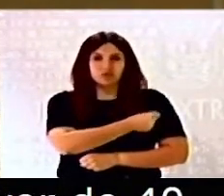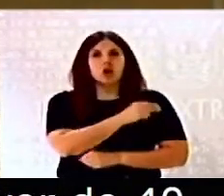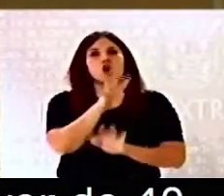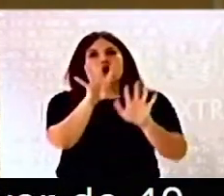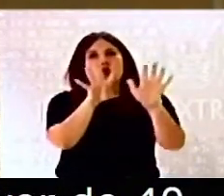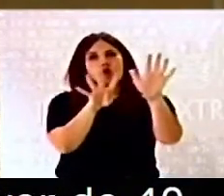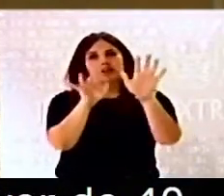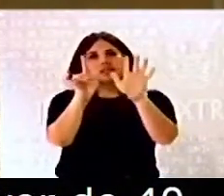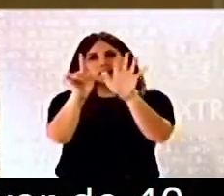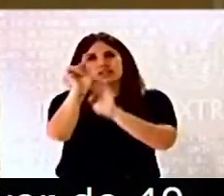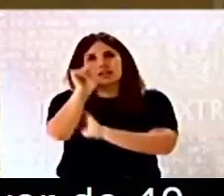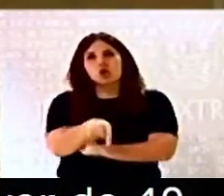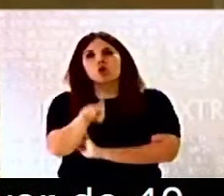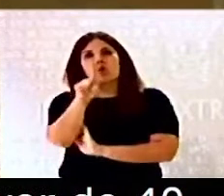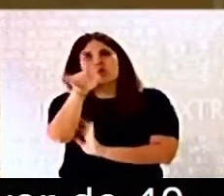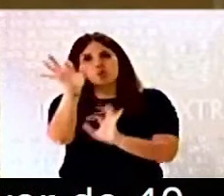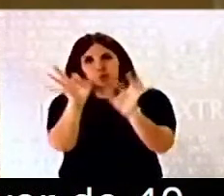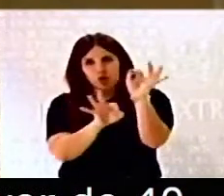96,1%